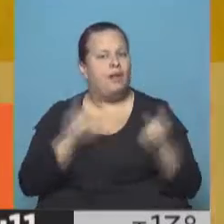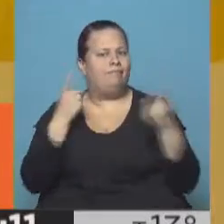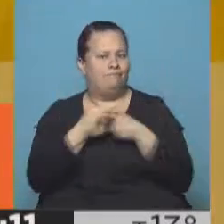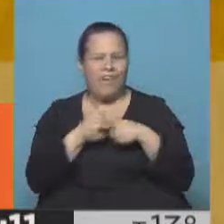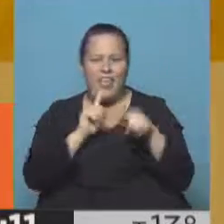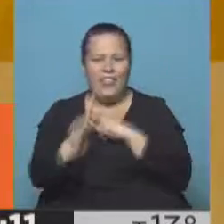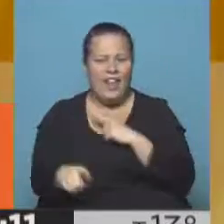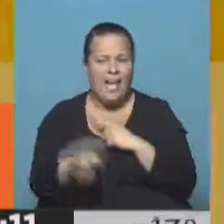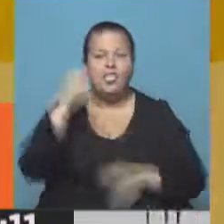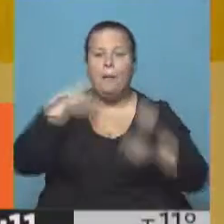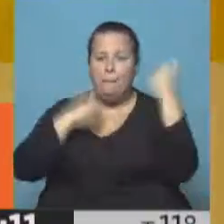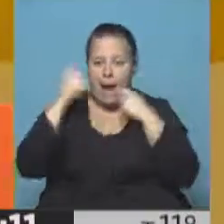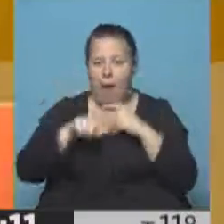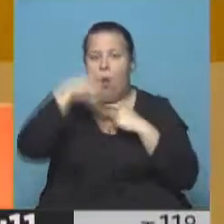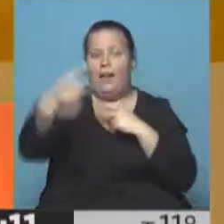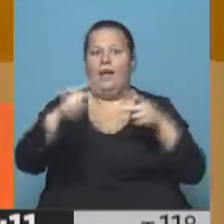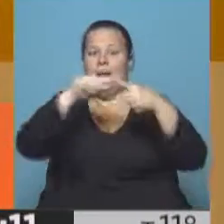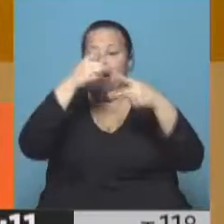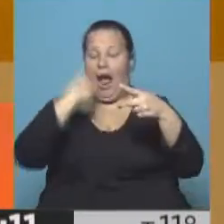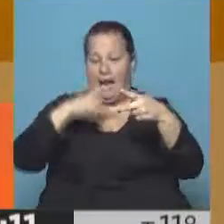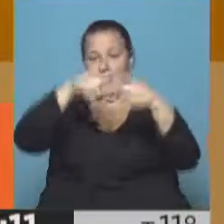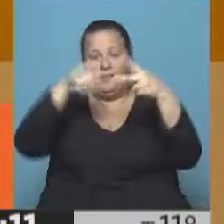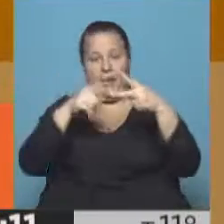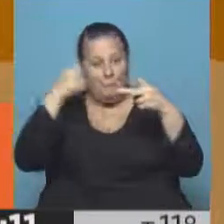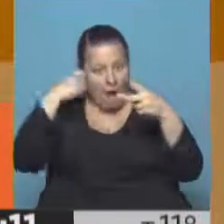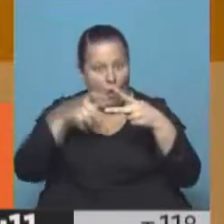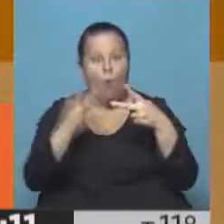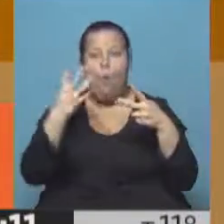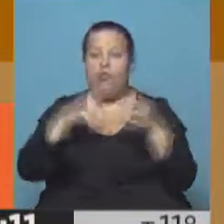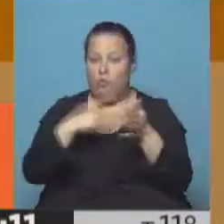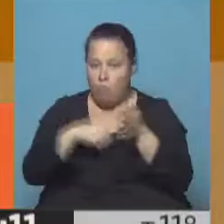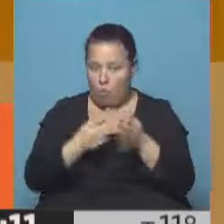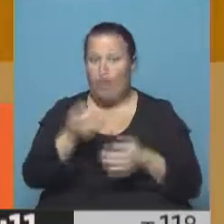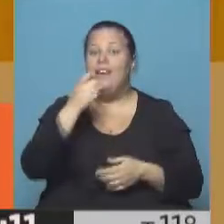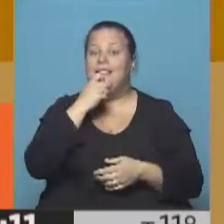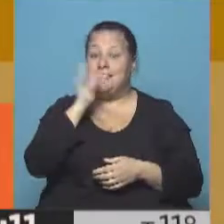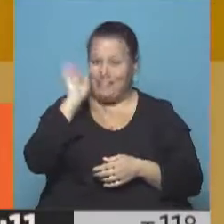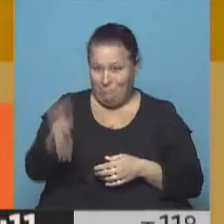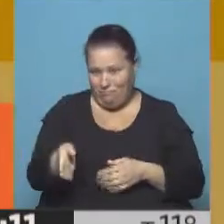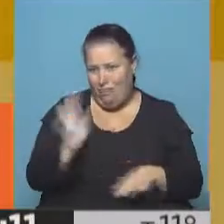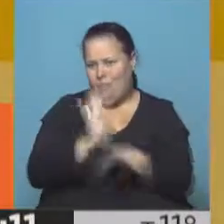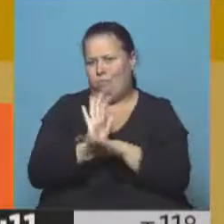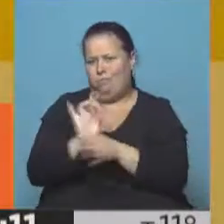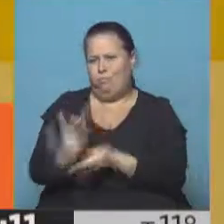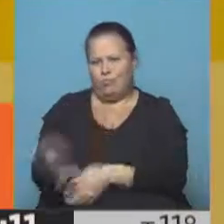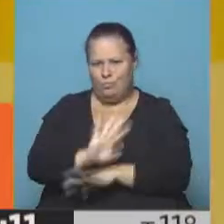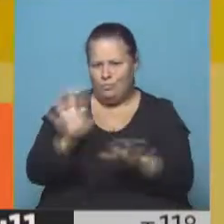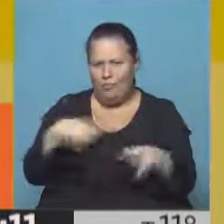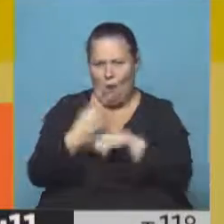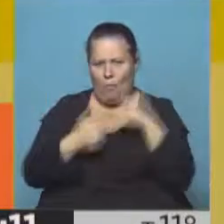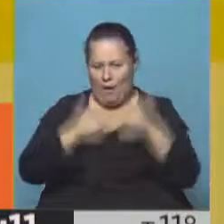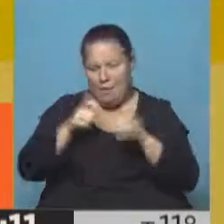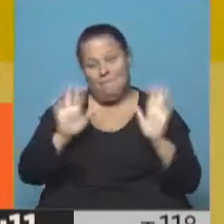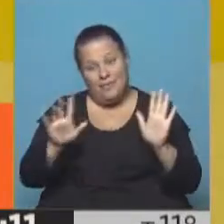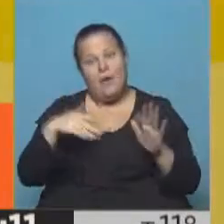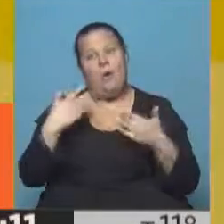directo paraguay es el que le sigue en la tabla el seleccionado argentino está a cuatro puntos si le ganas prácticamente lo deja fuera de combate me parece